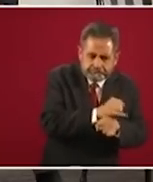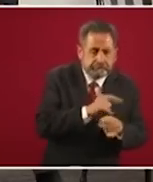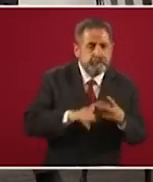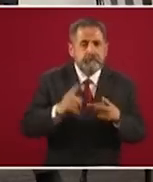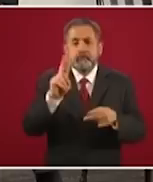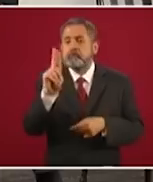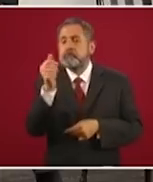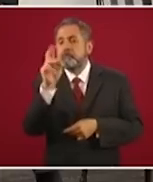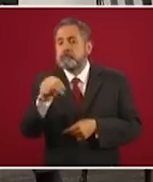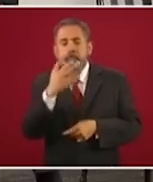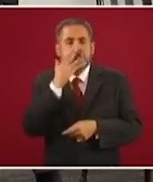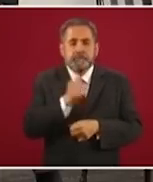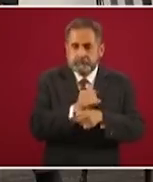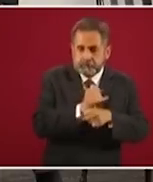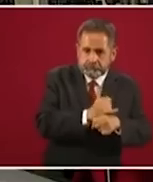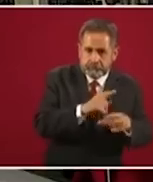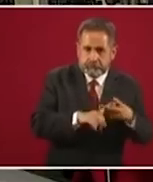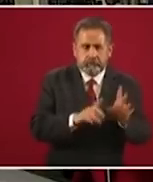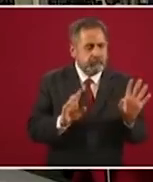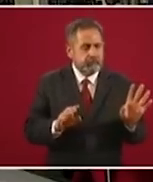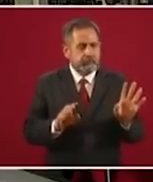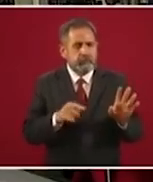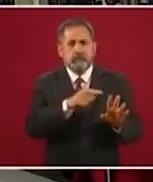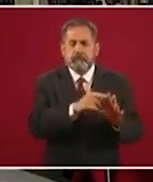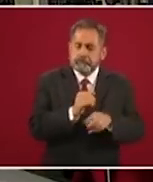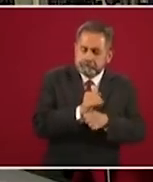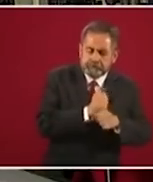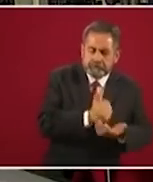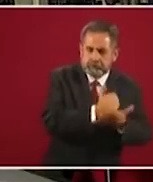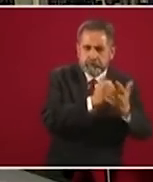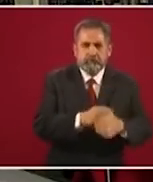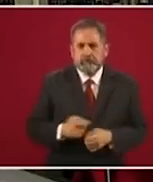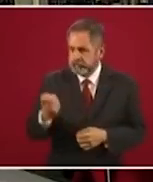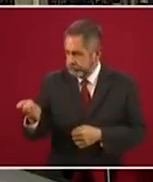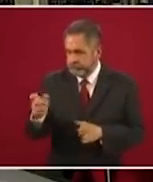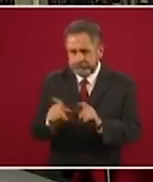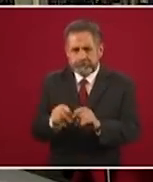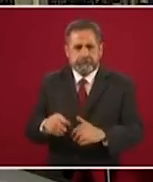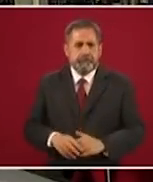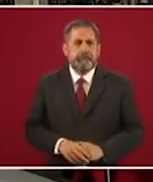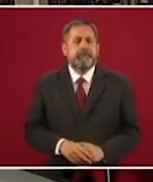tiene hospitales. Pero los institutos que dijo, nada más. Gracias. Por favor.